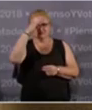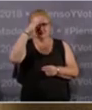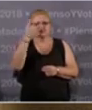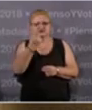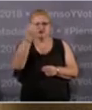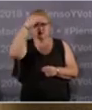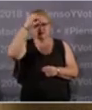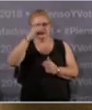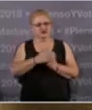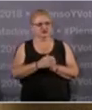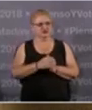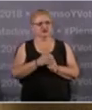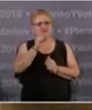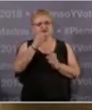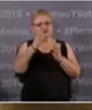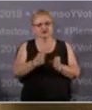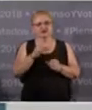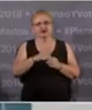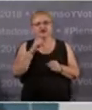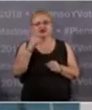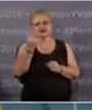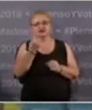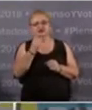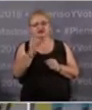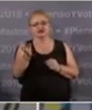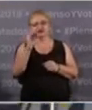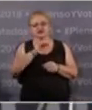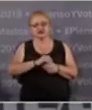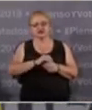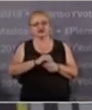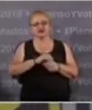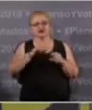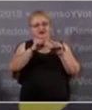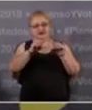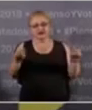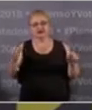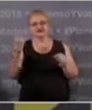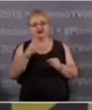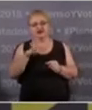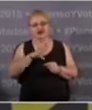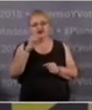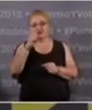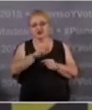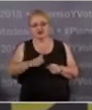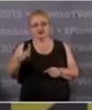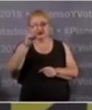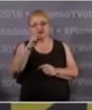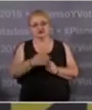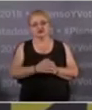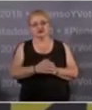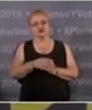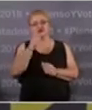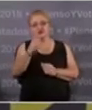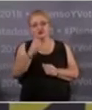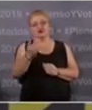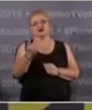está integrado en la necesidad de establecer líneas que generen un desarrollo, un